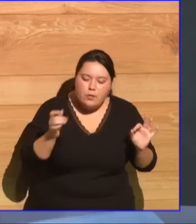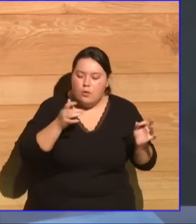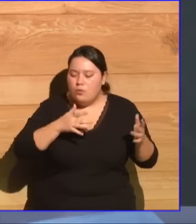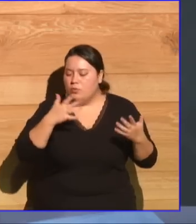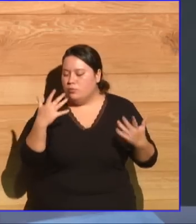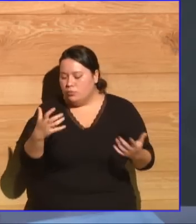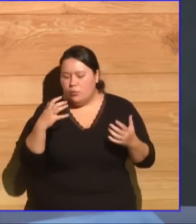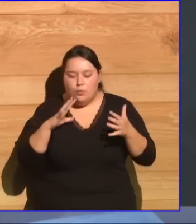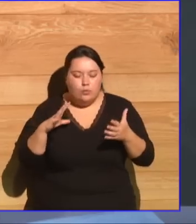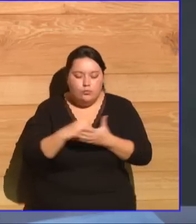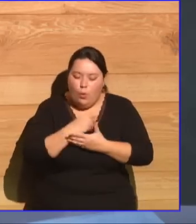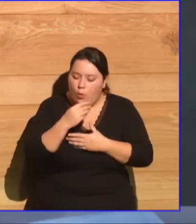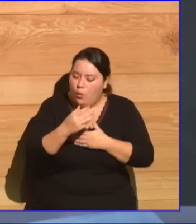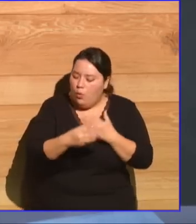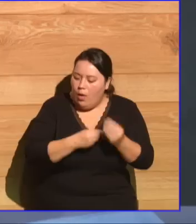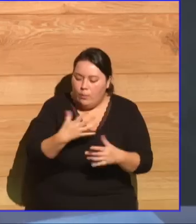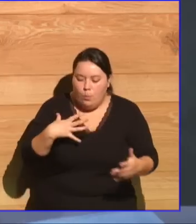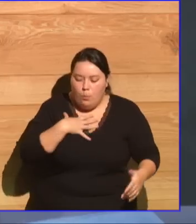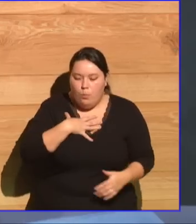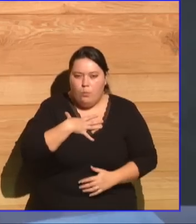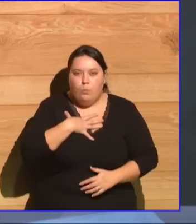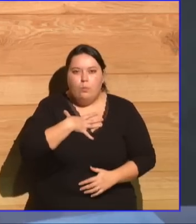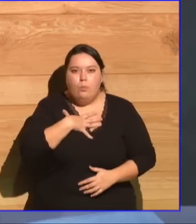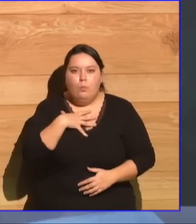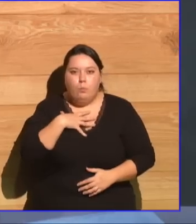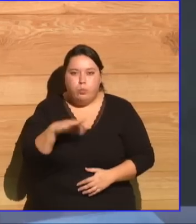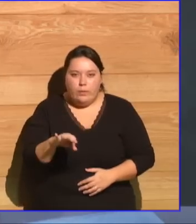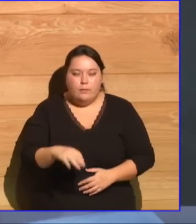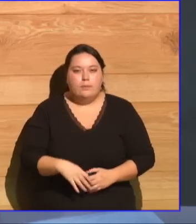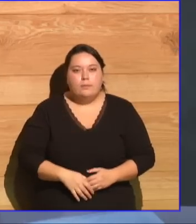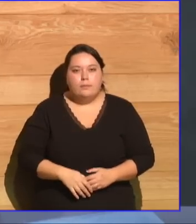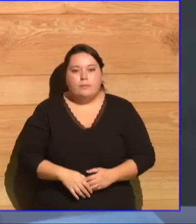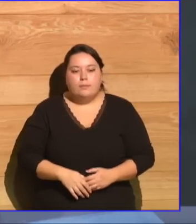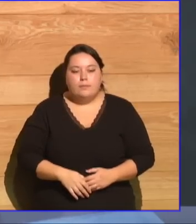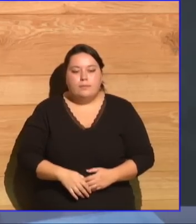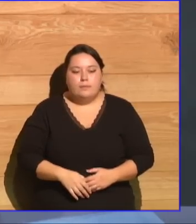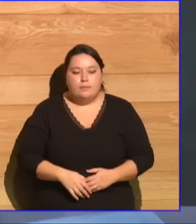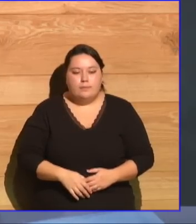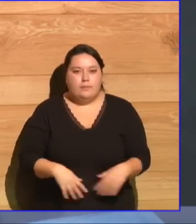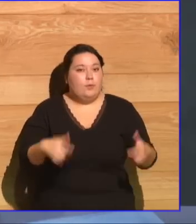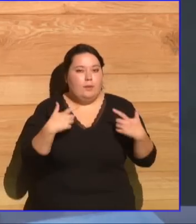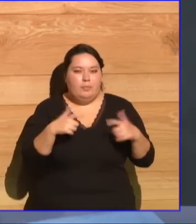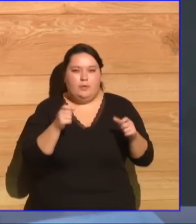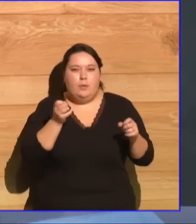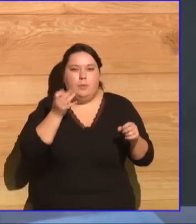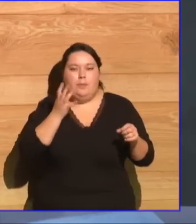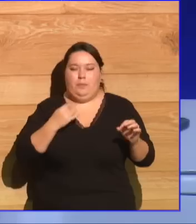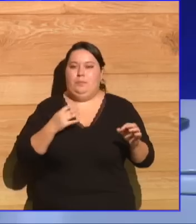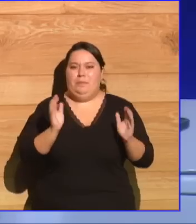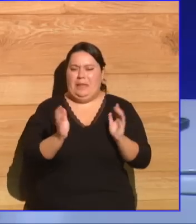Lo es, orgánico, lo es. que es capaz de generarte una reacción que te parte por la mitad con una improvisación pequeña de una emoción que